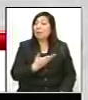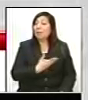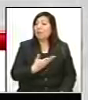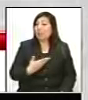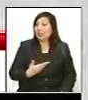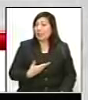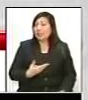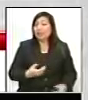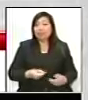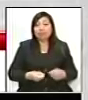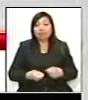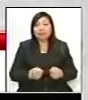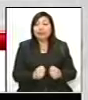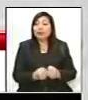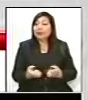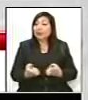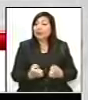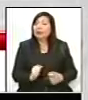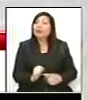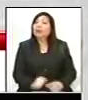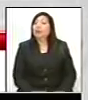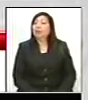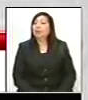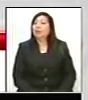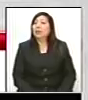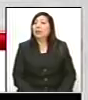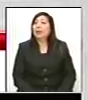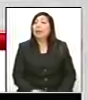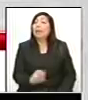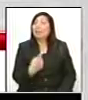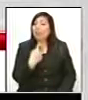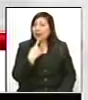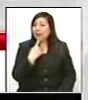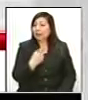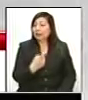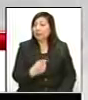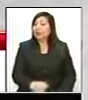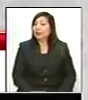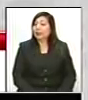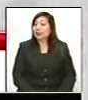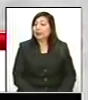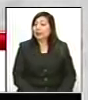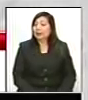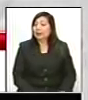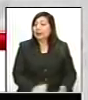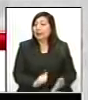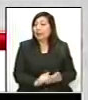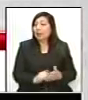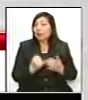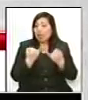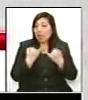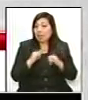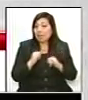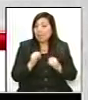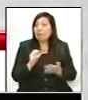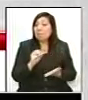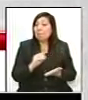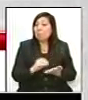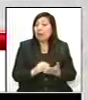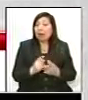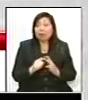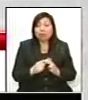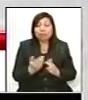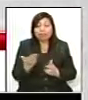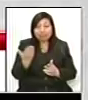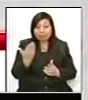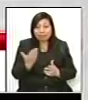del Comité de Operación Económica del Sistema, COES, César Butrón Fernández, que, con la información más reciente con